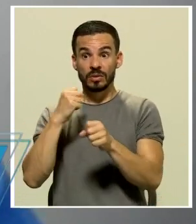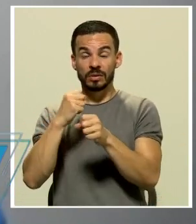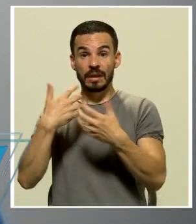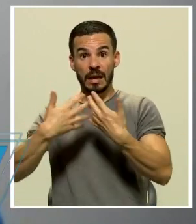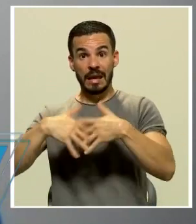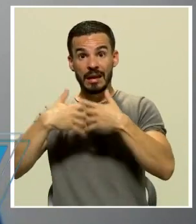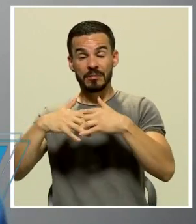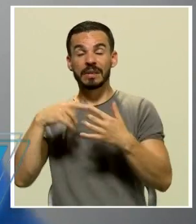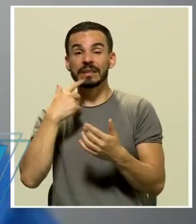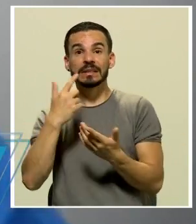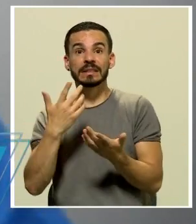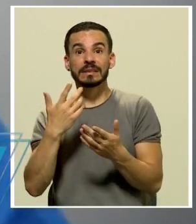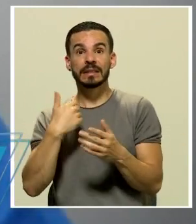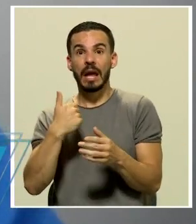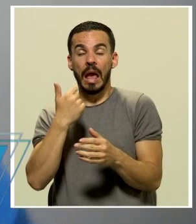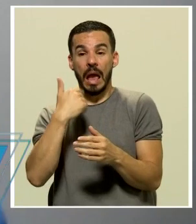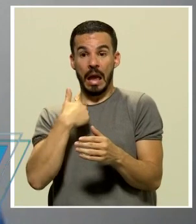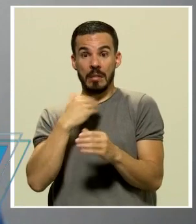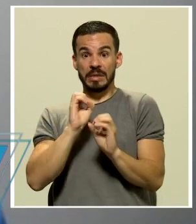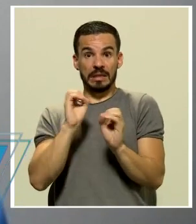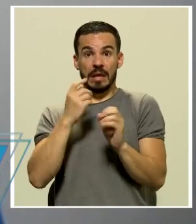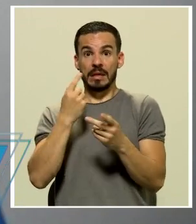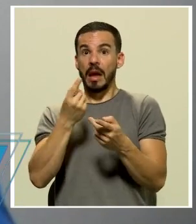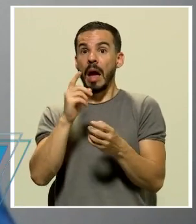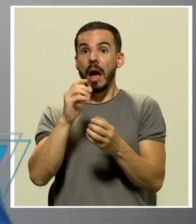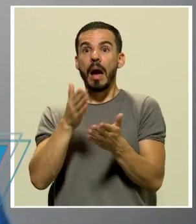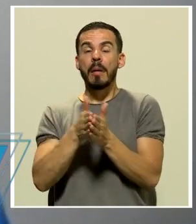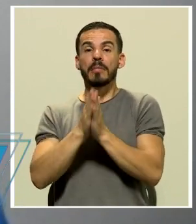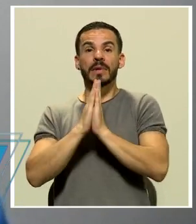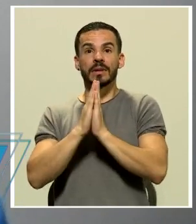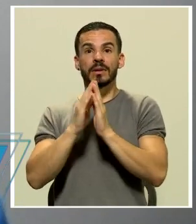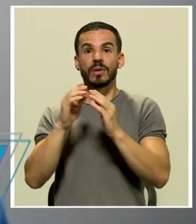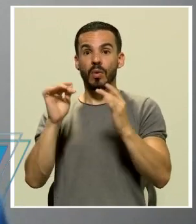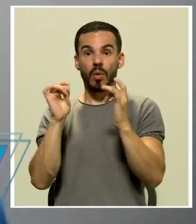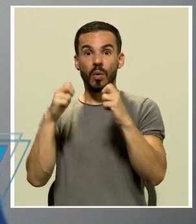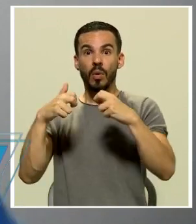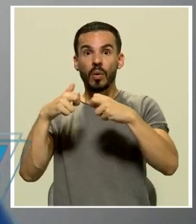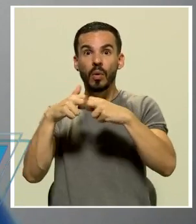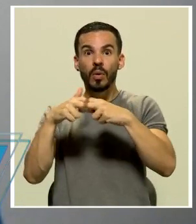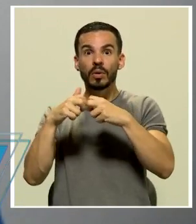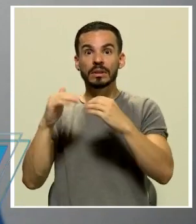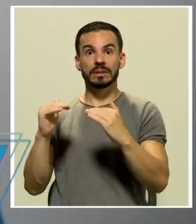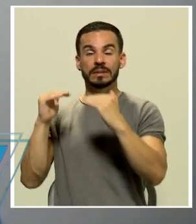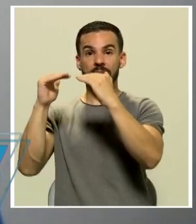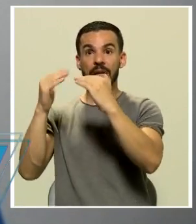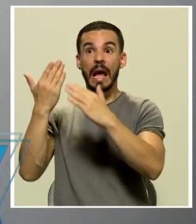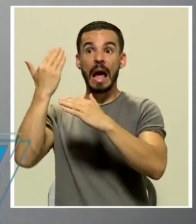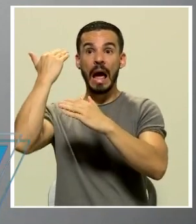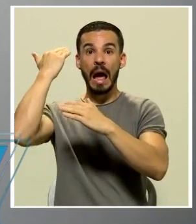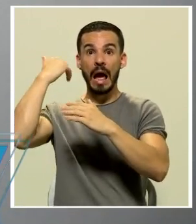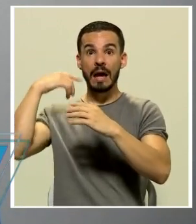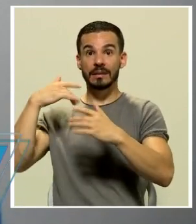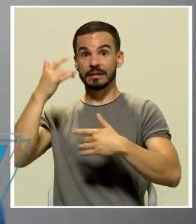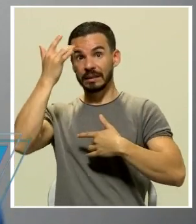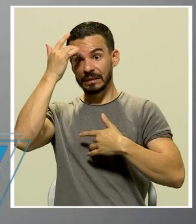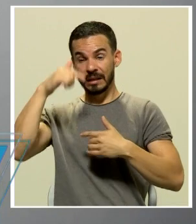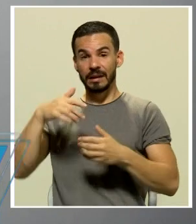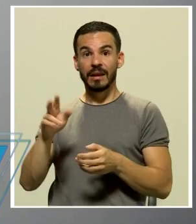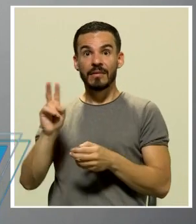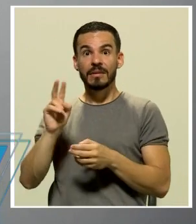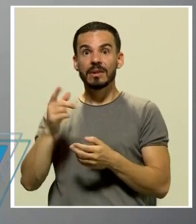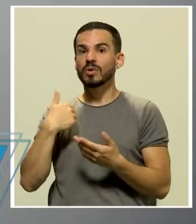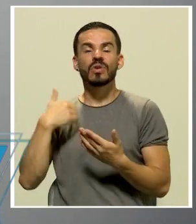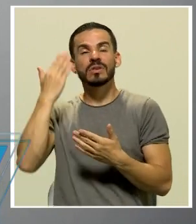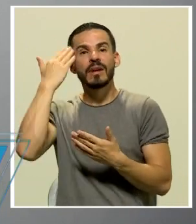no, pero es que a mí nadie nunca me ha pedido conexiones simétricas. Antes de la pandemia la gente no sabía que